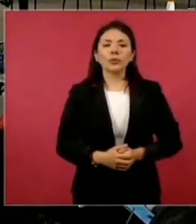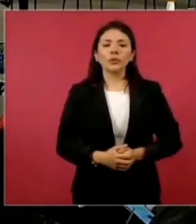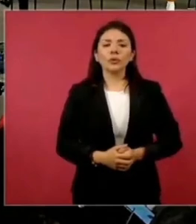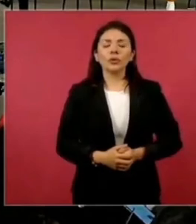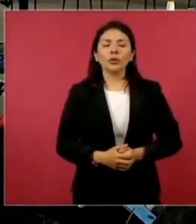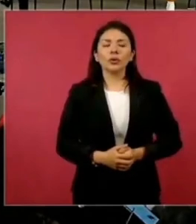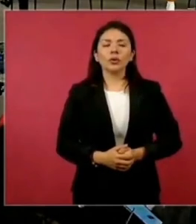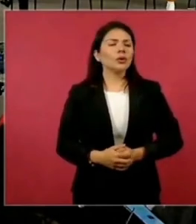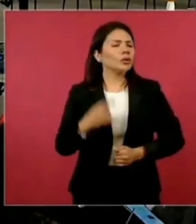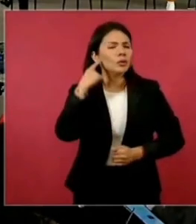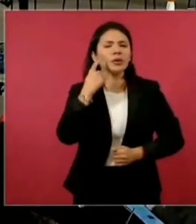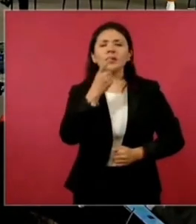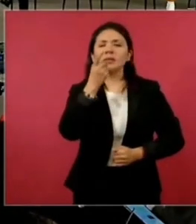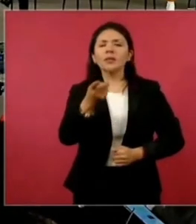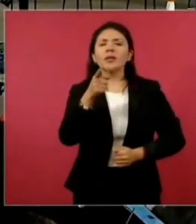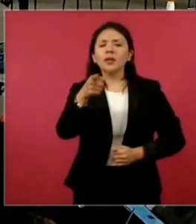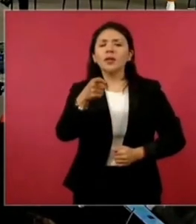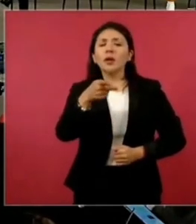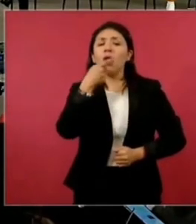Perdón. Sí,